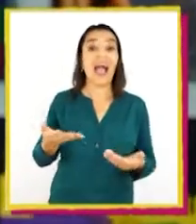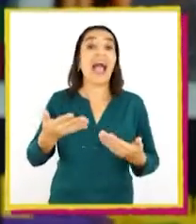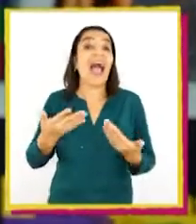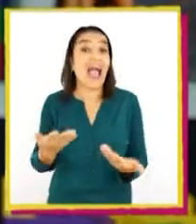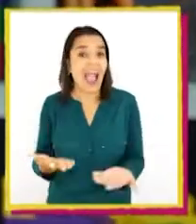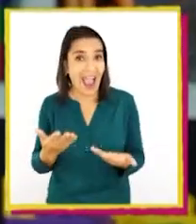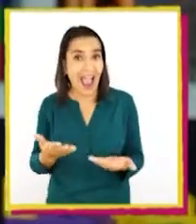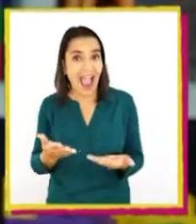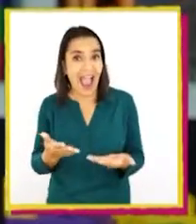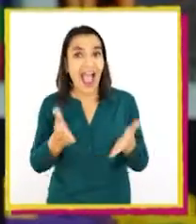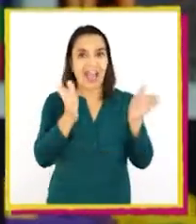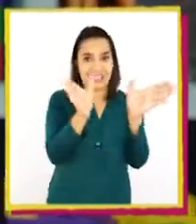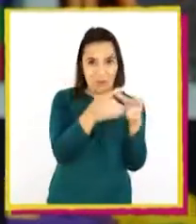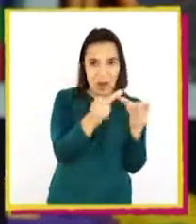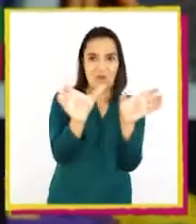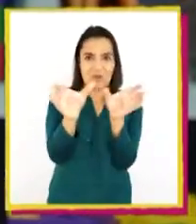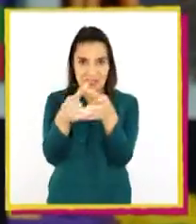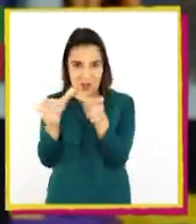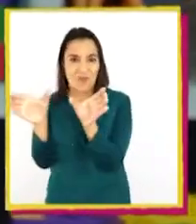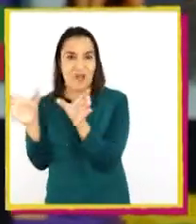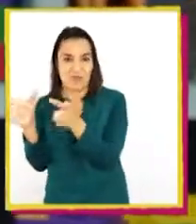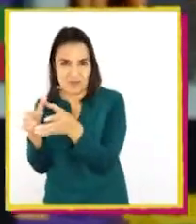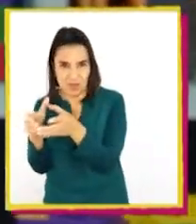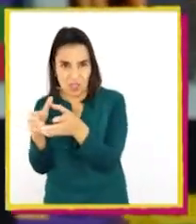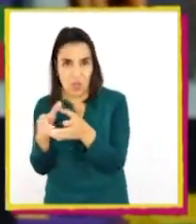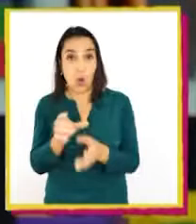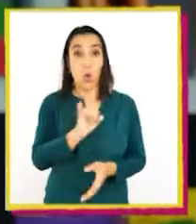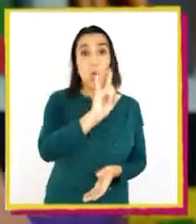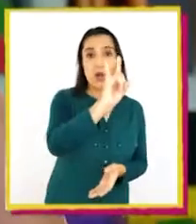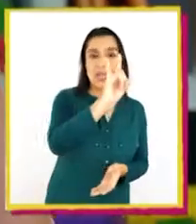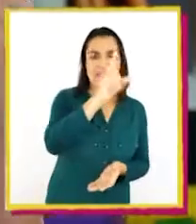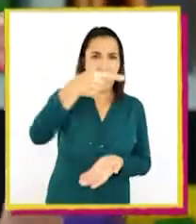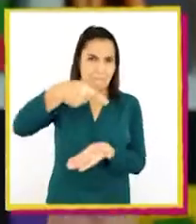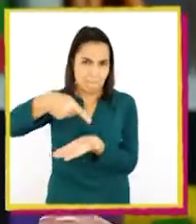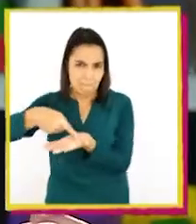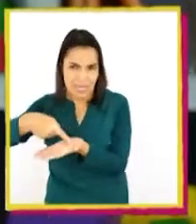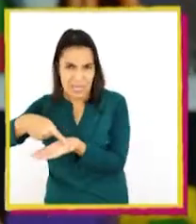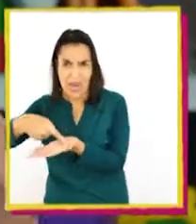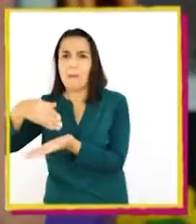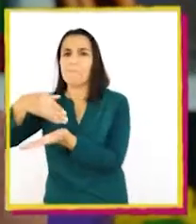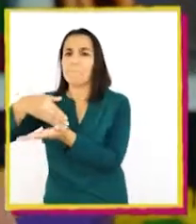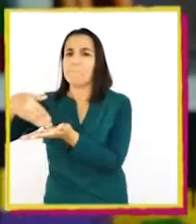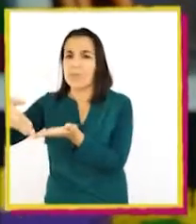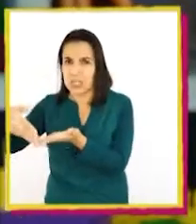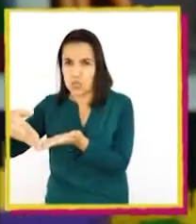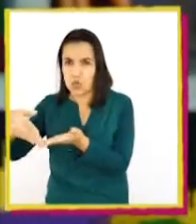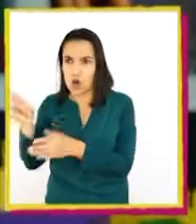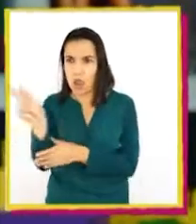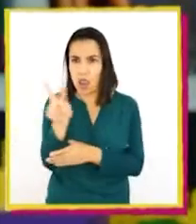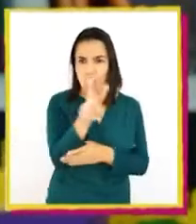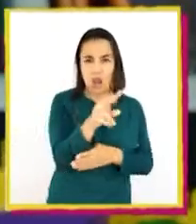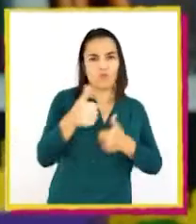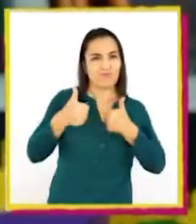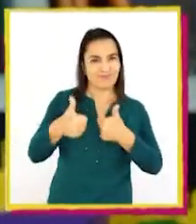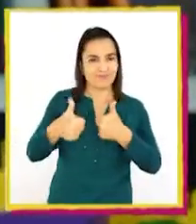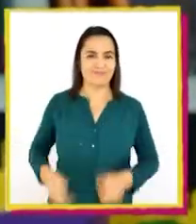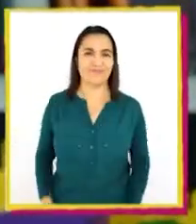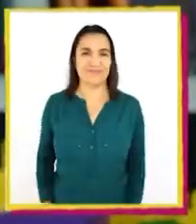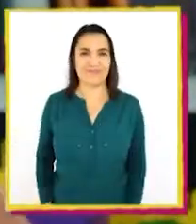Porque de esta forma separamos cada grupo de unidades, los miles y la parte de millón, para leerlo